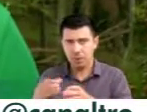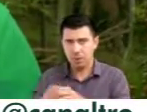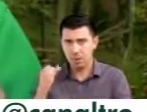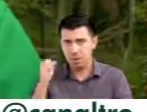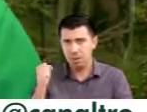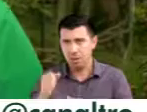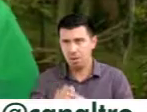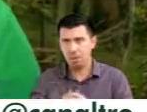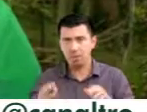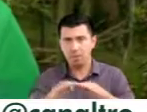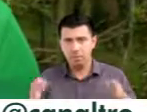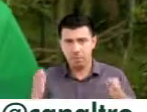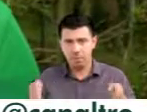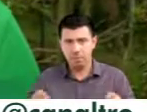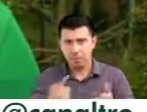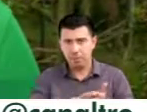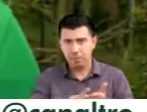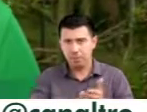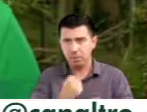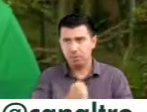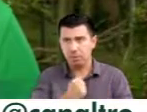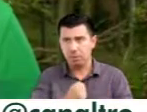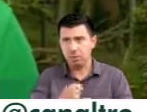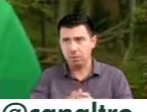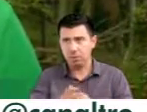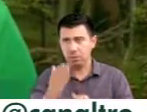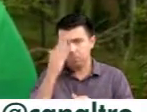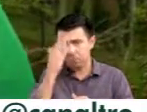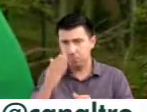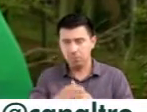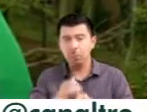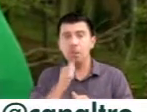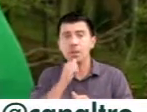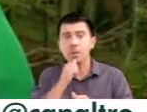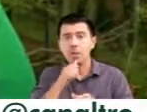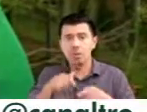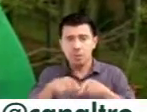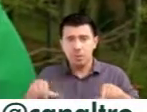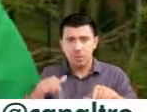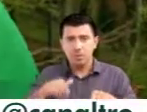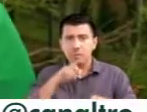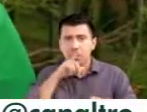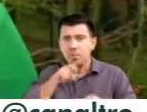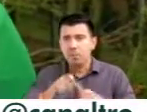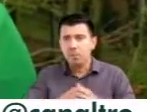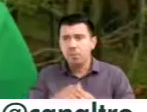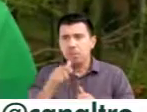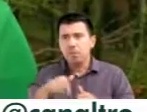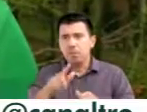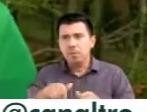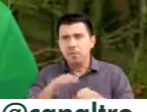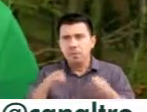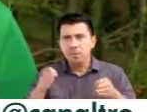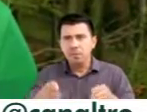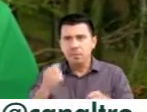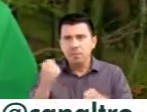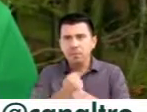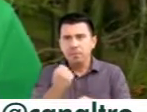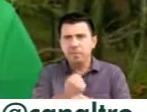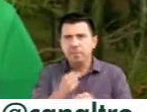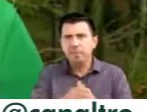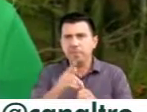de mesas de trabajo frente a la problemática que ocurría al interior del acueducto de Bucaramanga, el reconocimiento de una planta transitoria que le